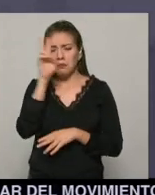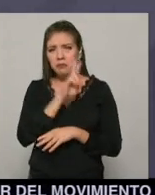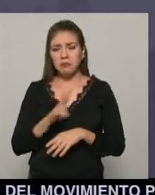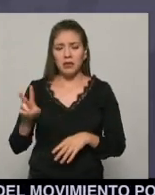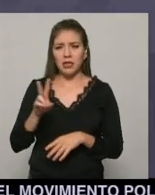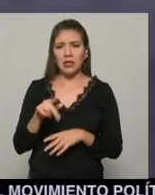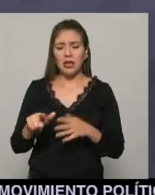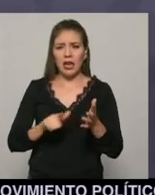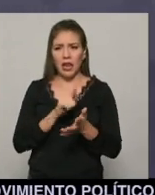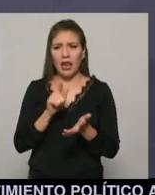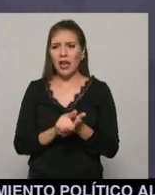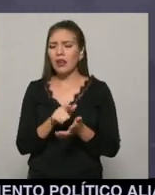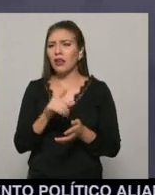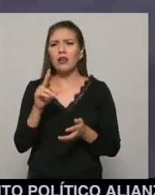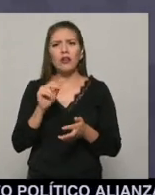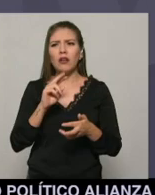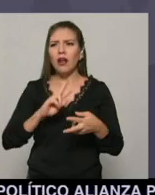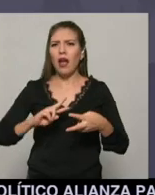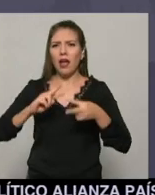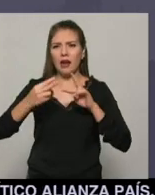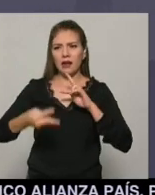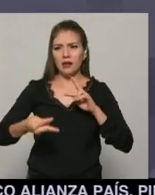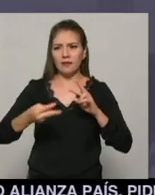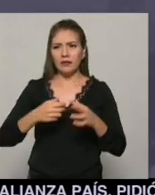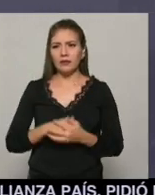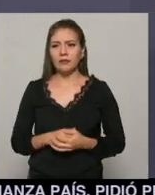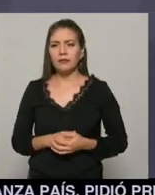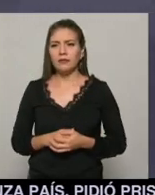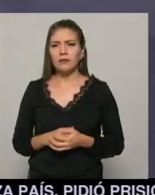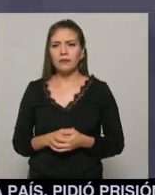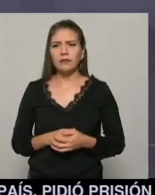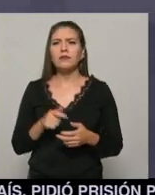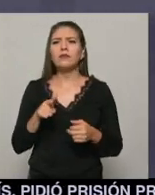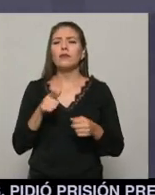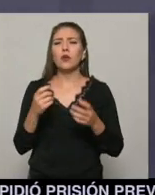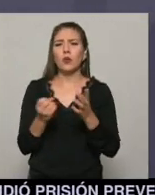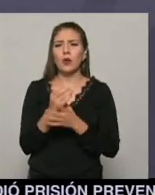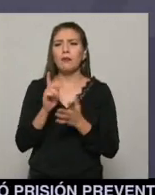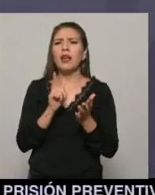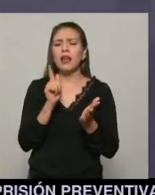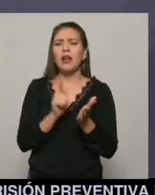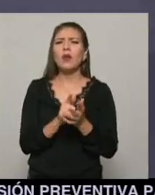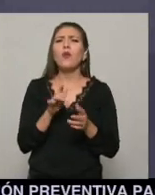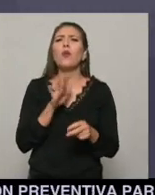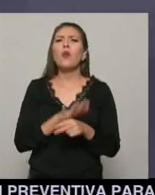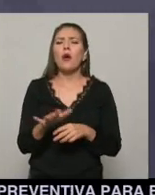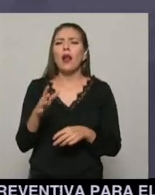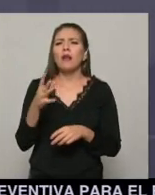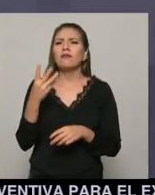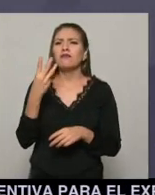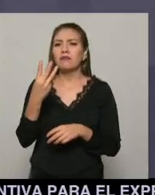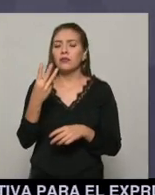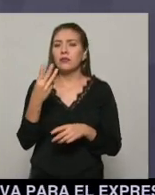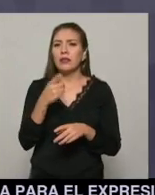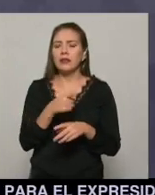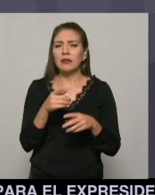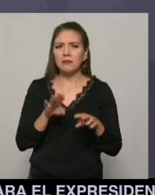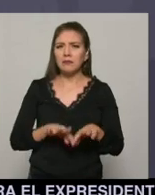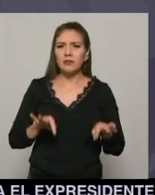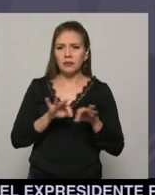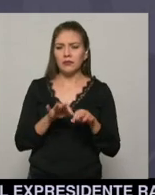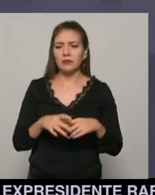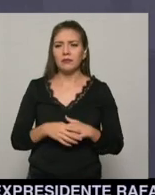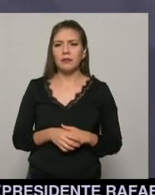esta ley. A ver, ¿cuáles serían las 3 premisas principales de esta nueva ley, abogado? En primer